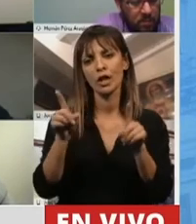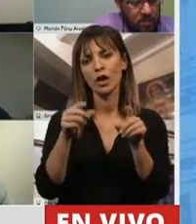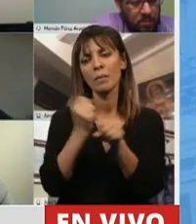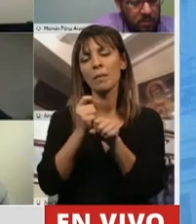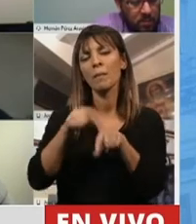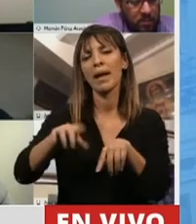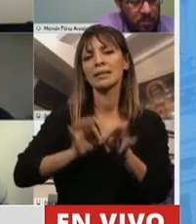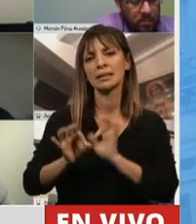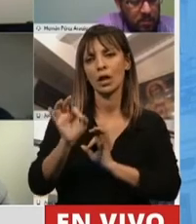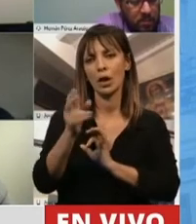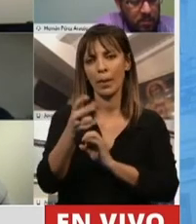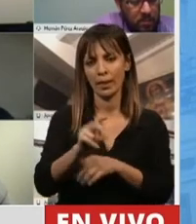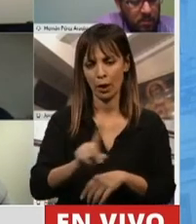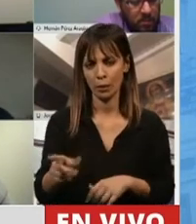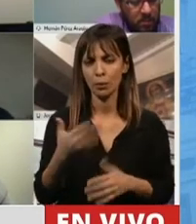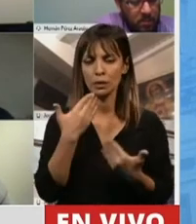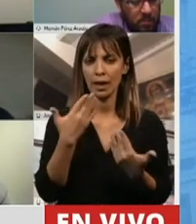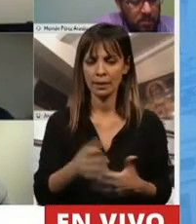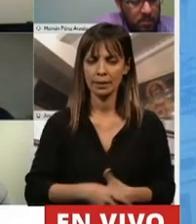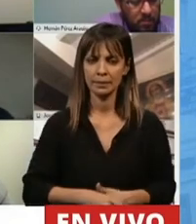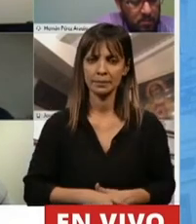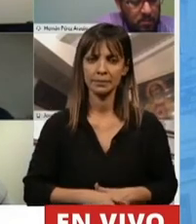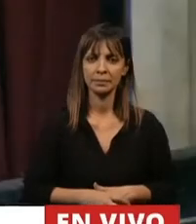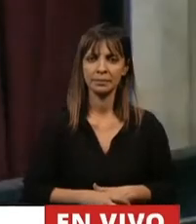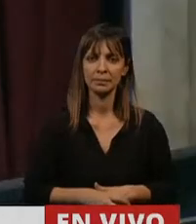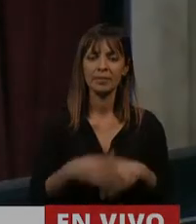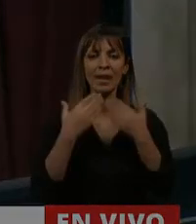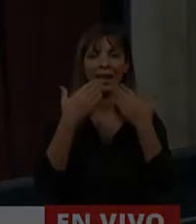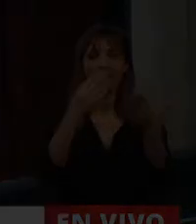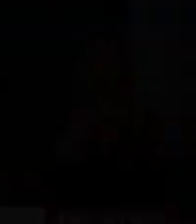el siglo XX. Muchas gracias, presidente. Gracias, diputado.